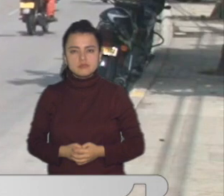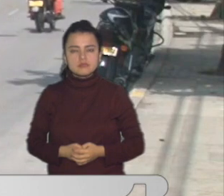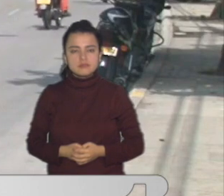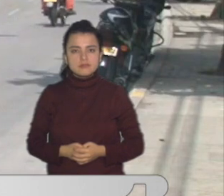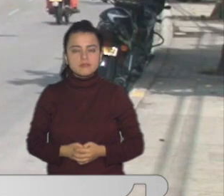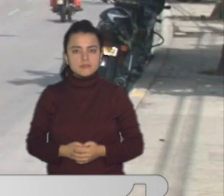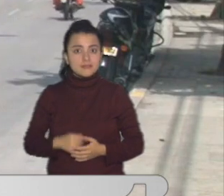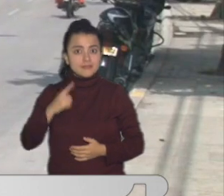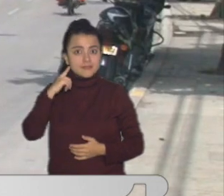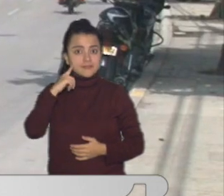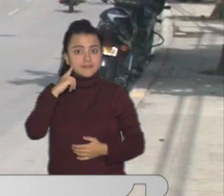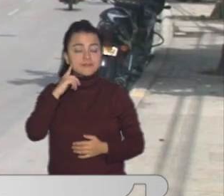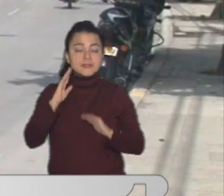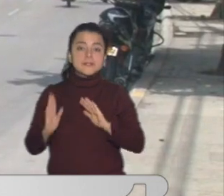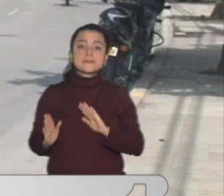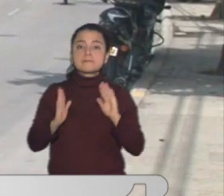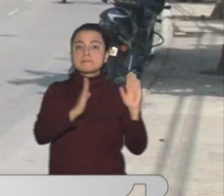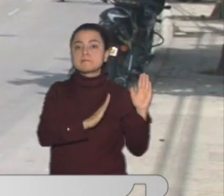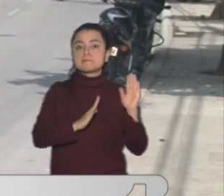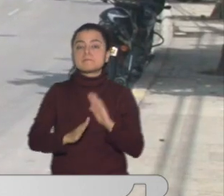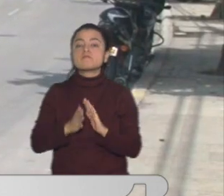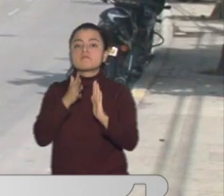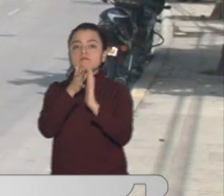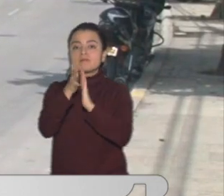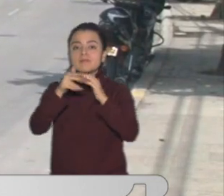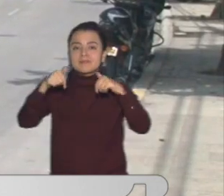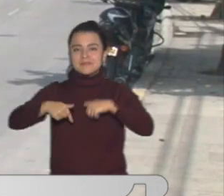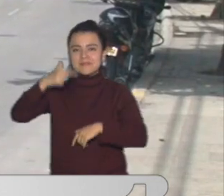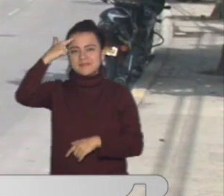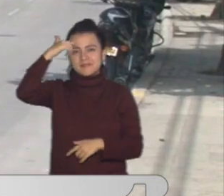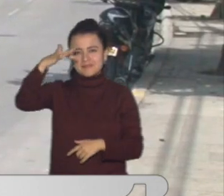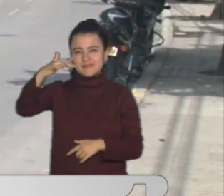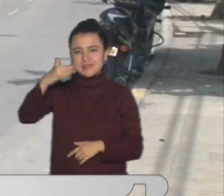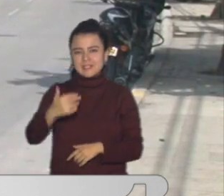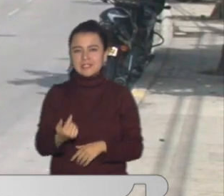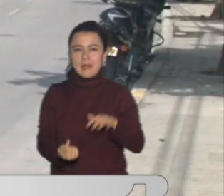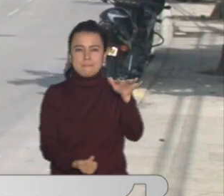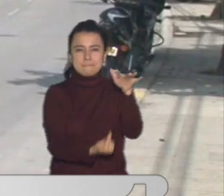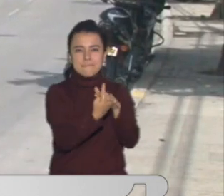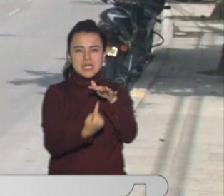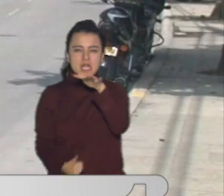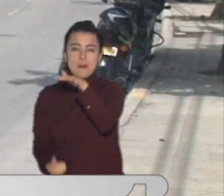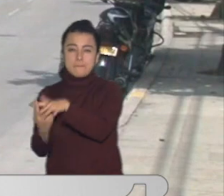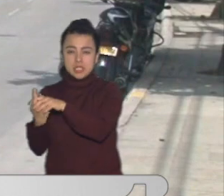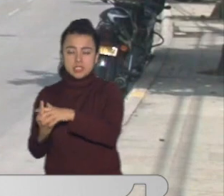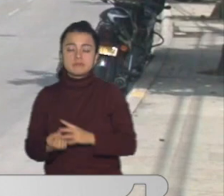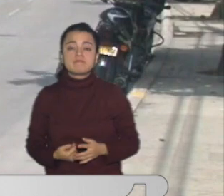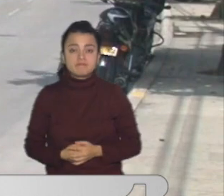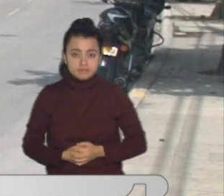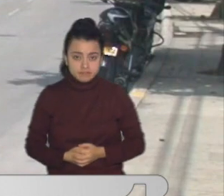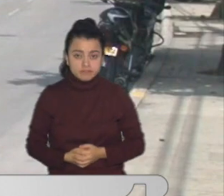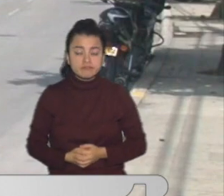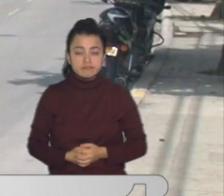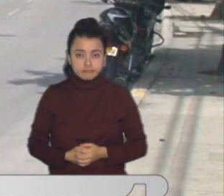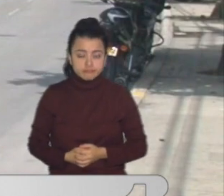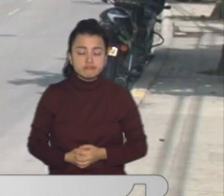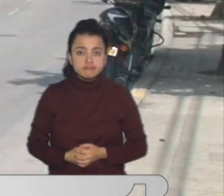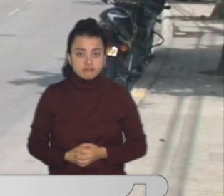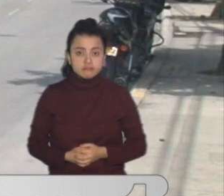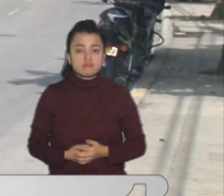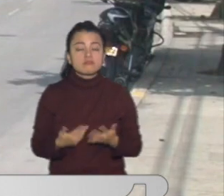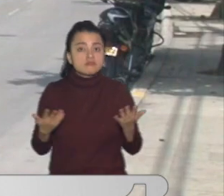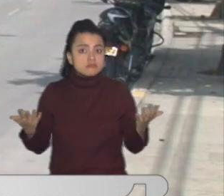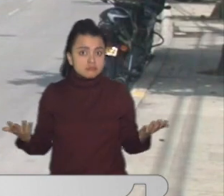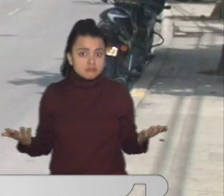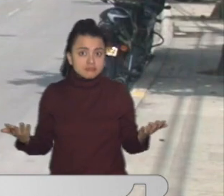Luisa y televidentes, y en otras noticias, en las últimas horas en Cartagena ocurrieron dos hechos de intolerancia que tiene dividida a la